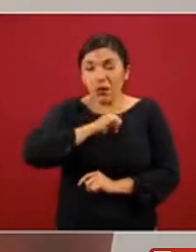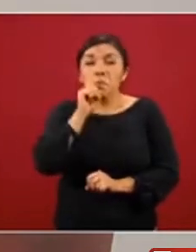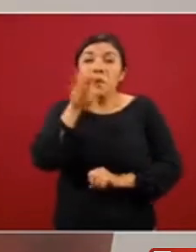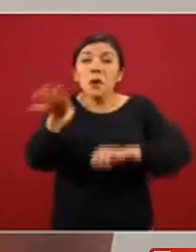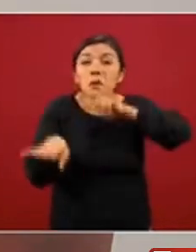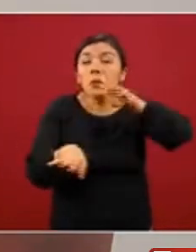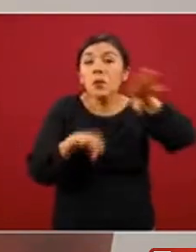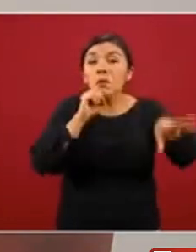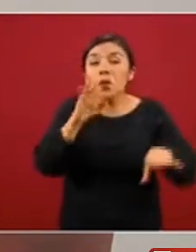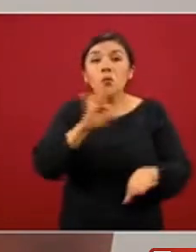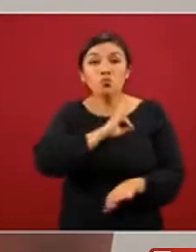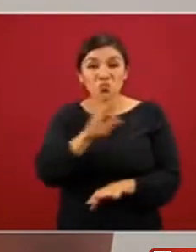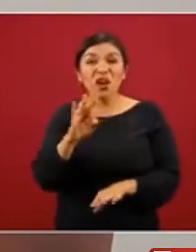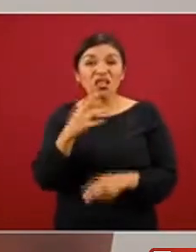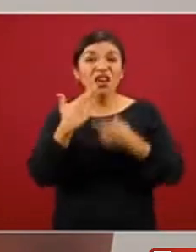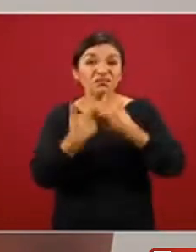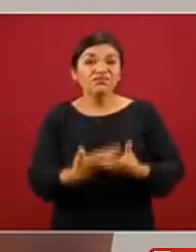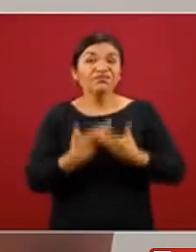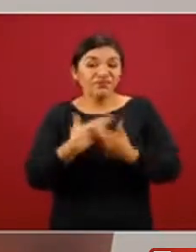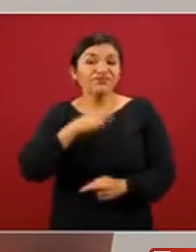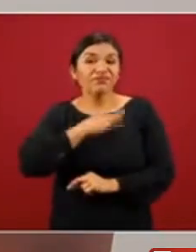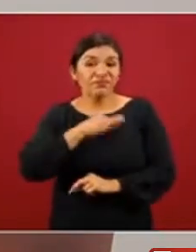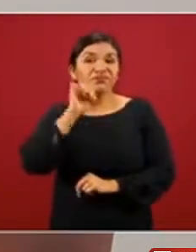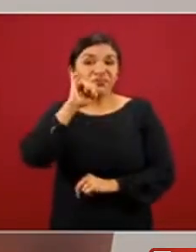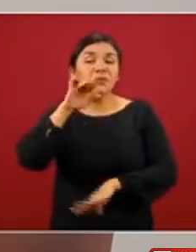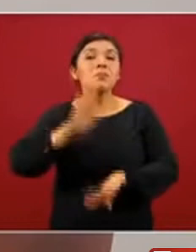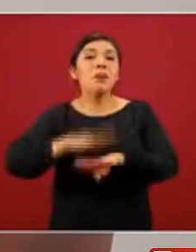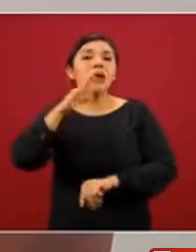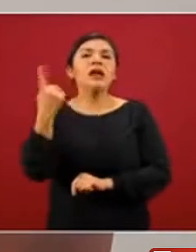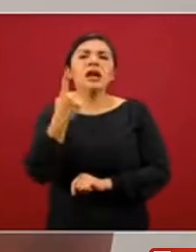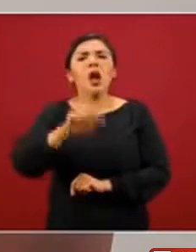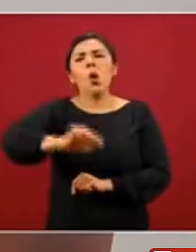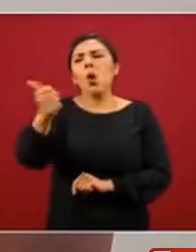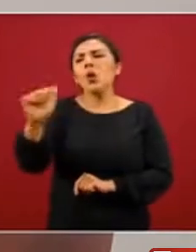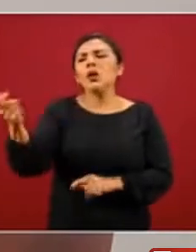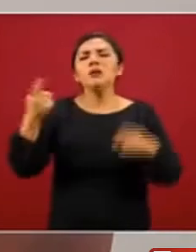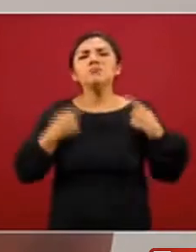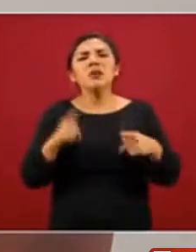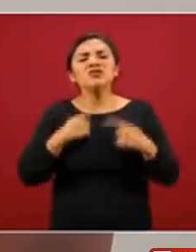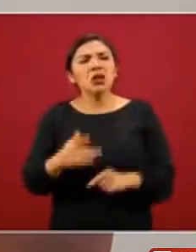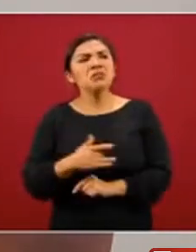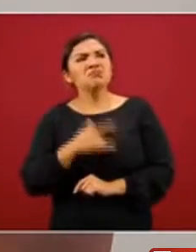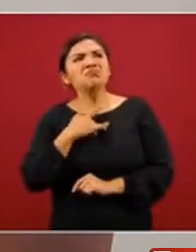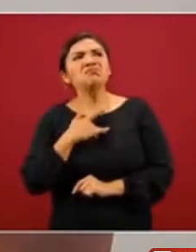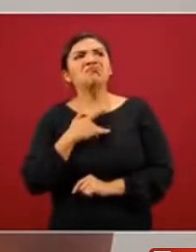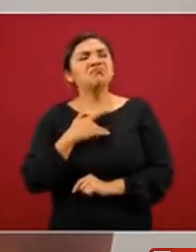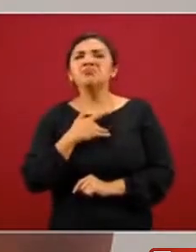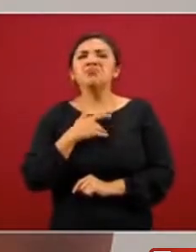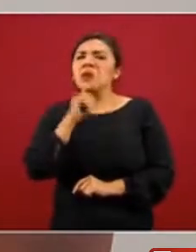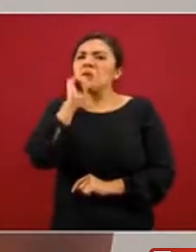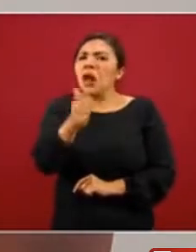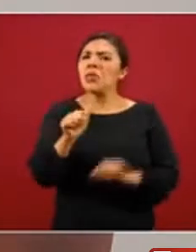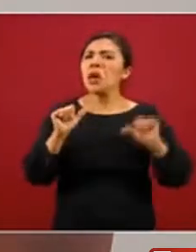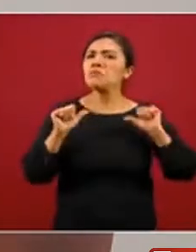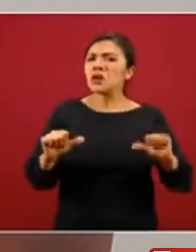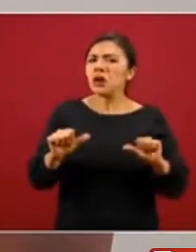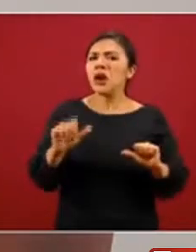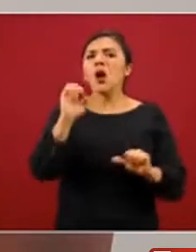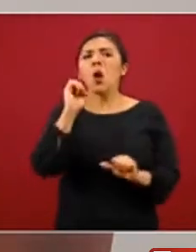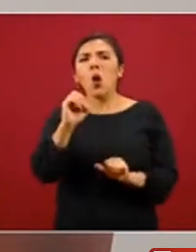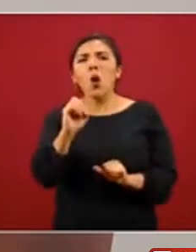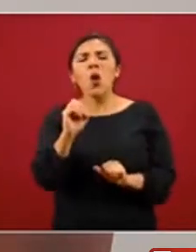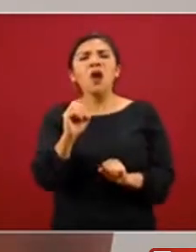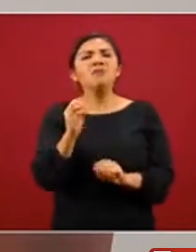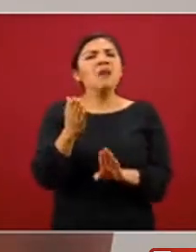un inóculo suficiente es mayor a aquellas que las personas se encuentran asintomáticas o